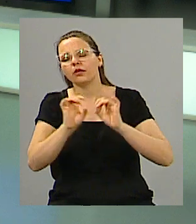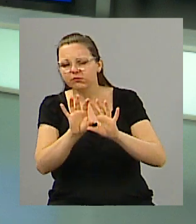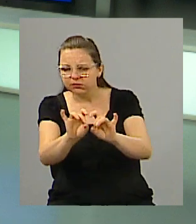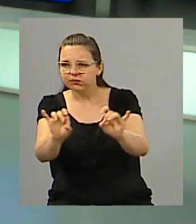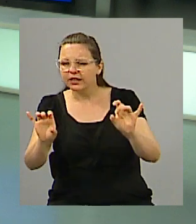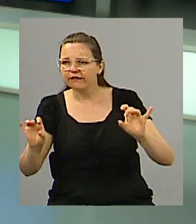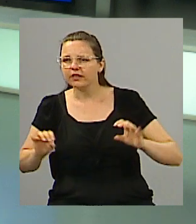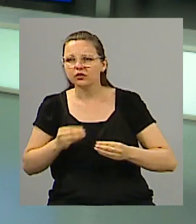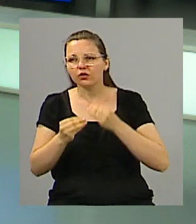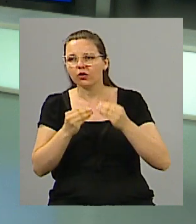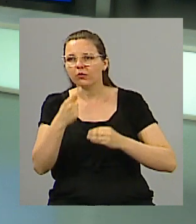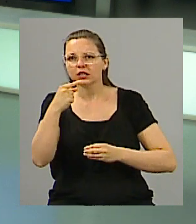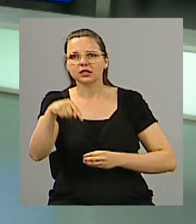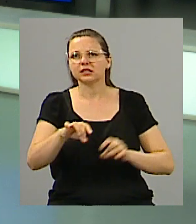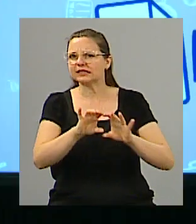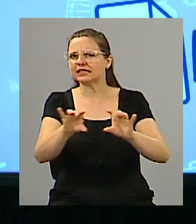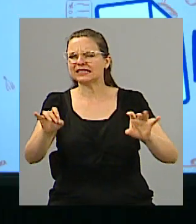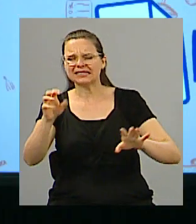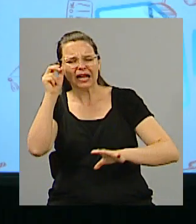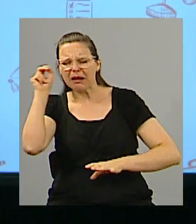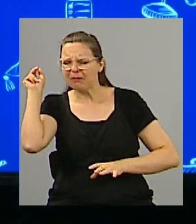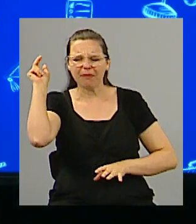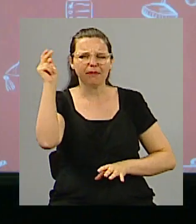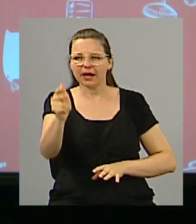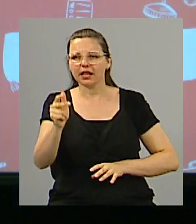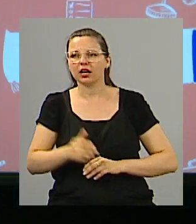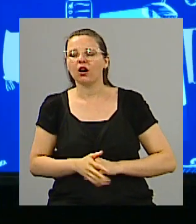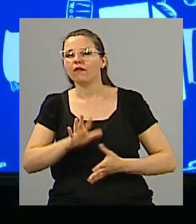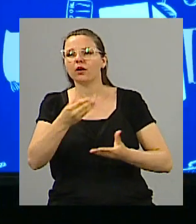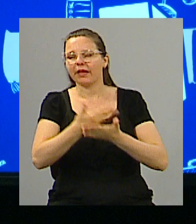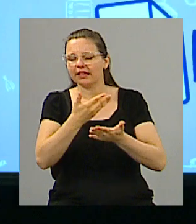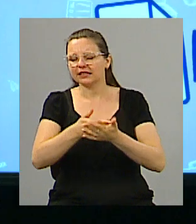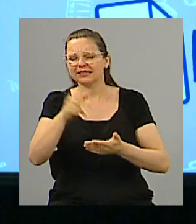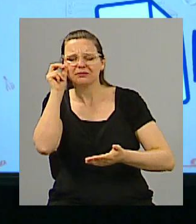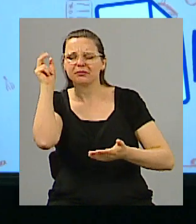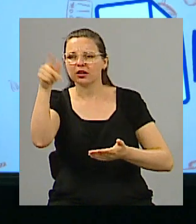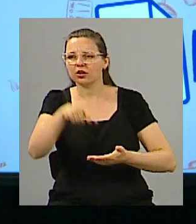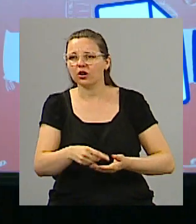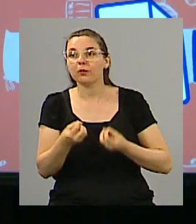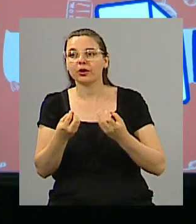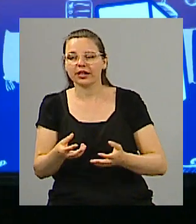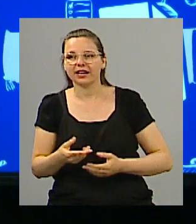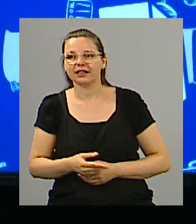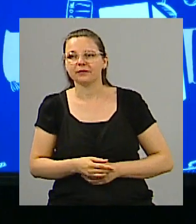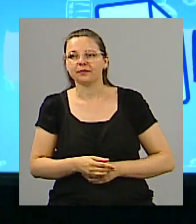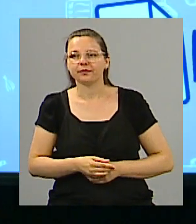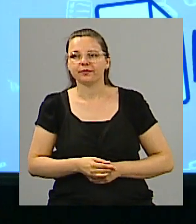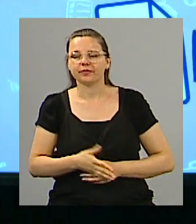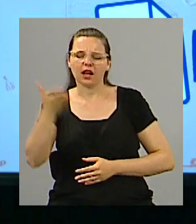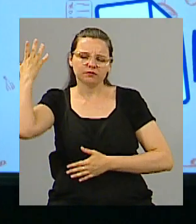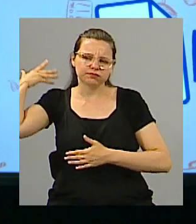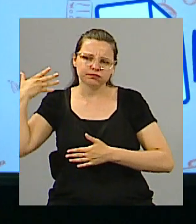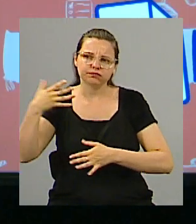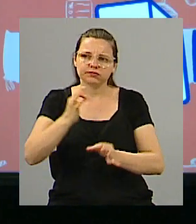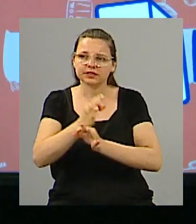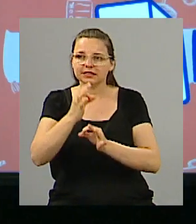como el monstruo de todas las infecciones de transmisión sexual. Sí. ¿Por qué? Porque siempre se ha educado en que hay que